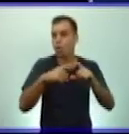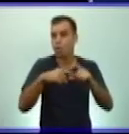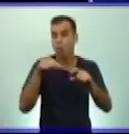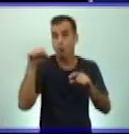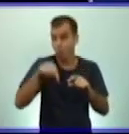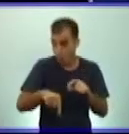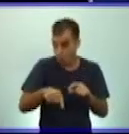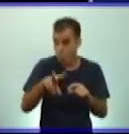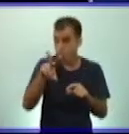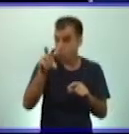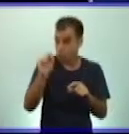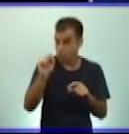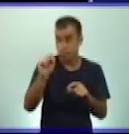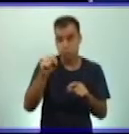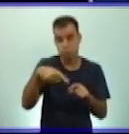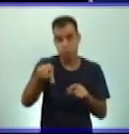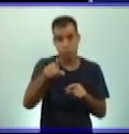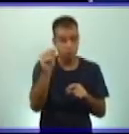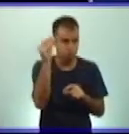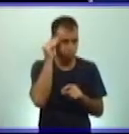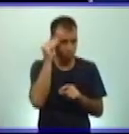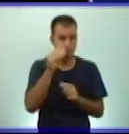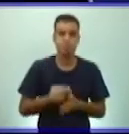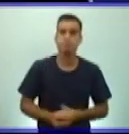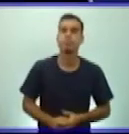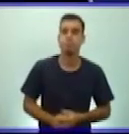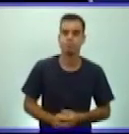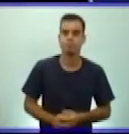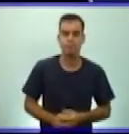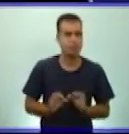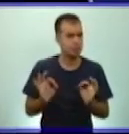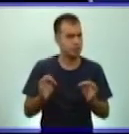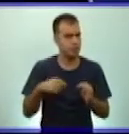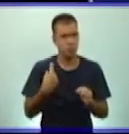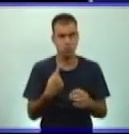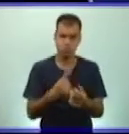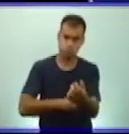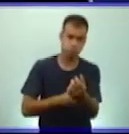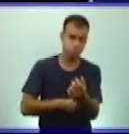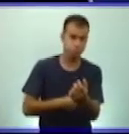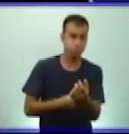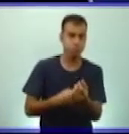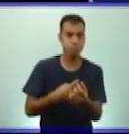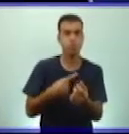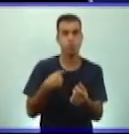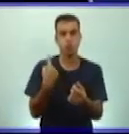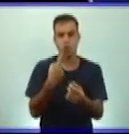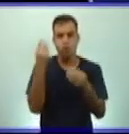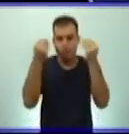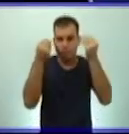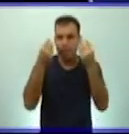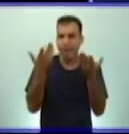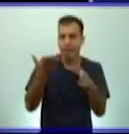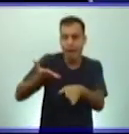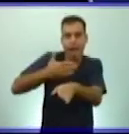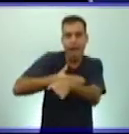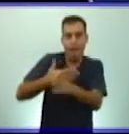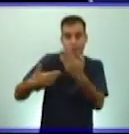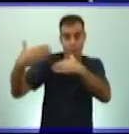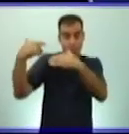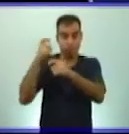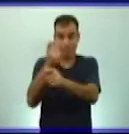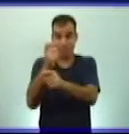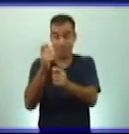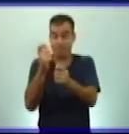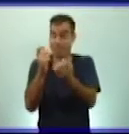hoy nuevos para ustedes. Pero como siempre estamos acostumbrados, analizamos las tareas que dejamos en el